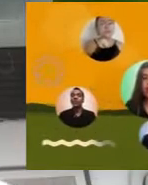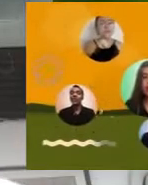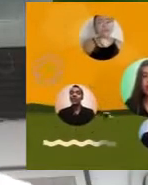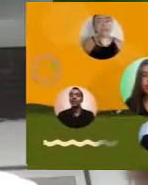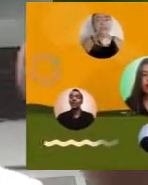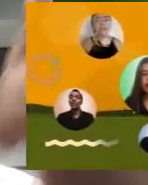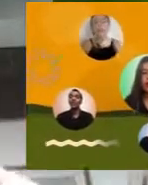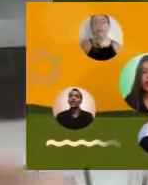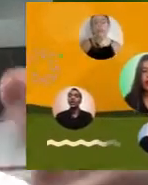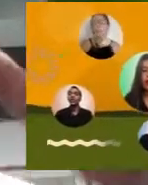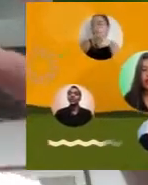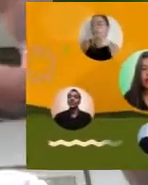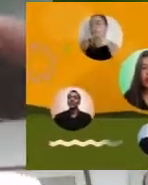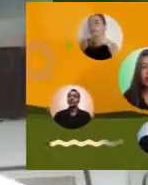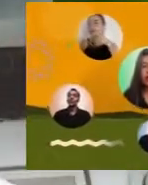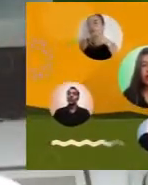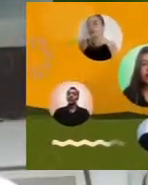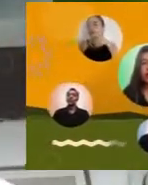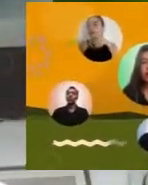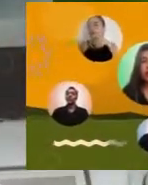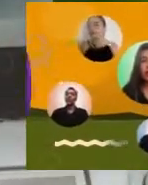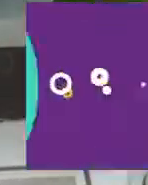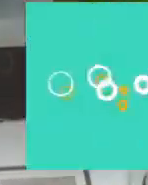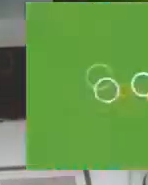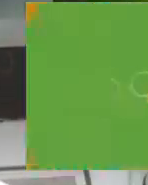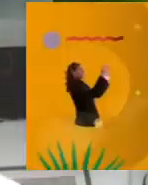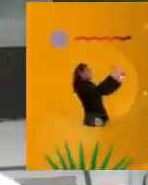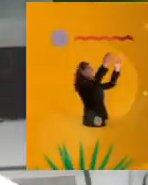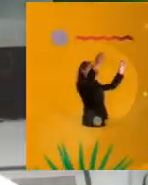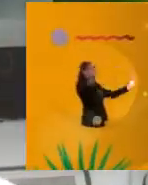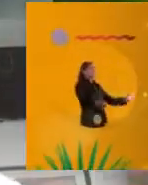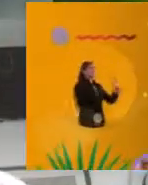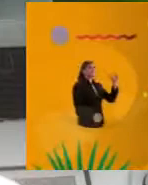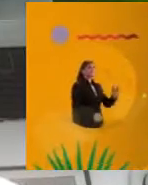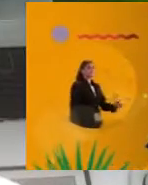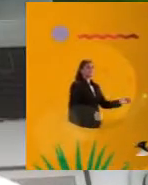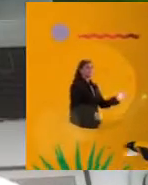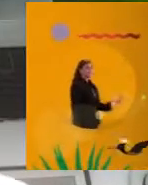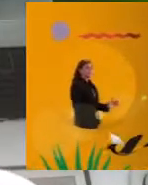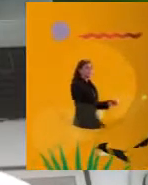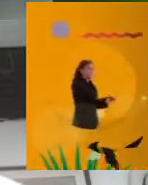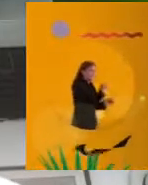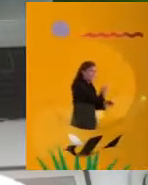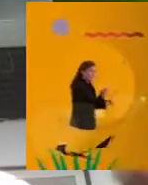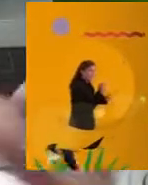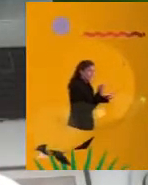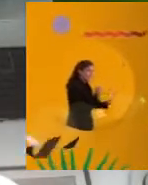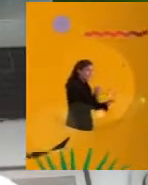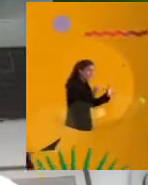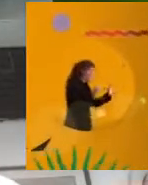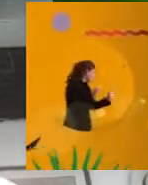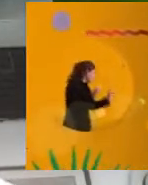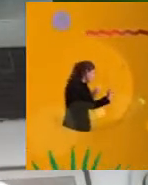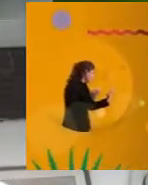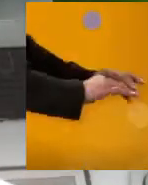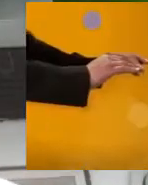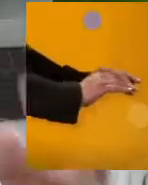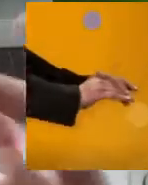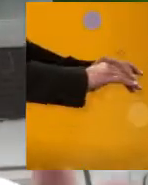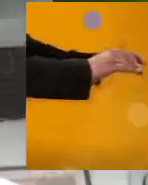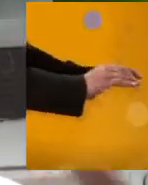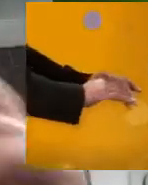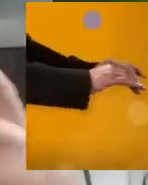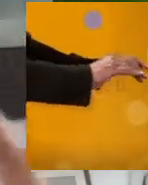a montar entre todos en todo el municipio de Zetaquira y todos los municipios, claro está, y los amigos que nos están